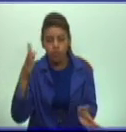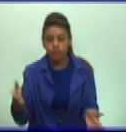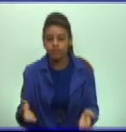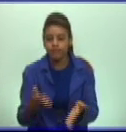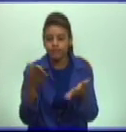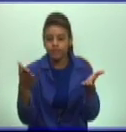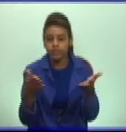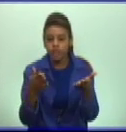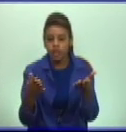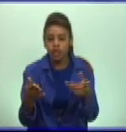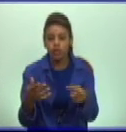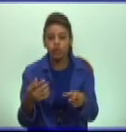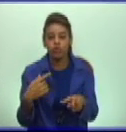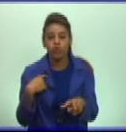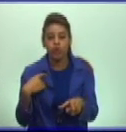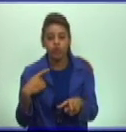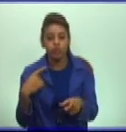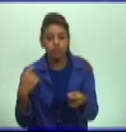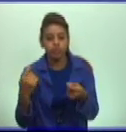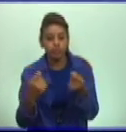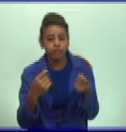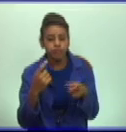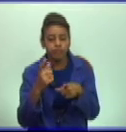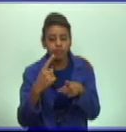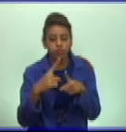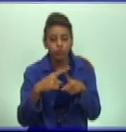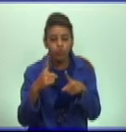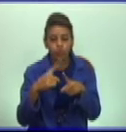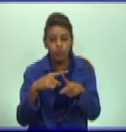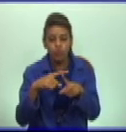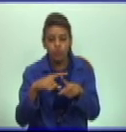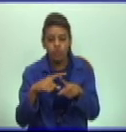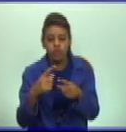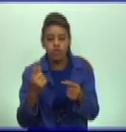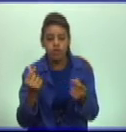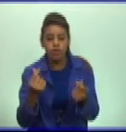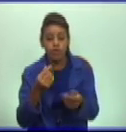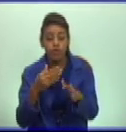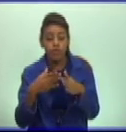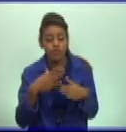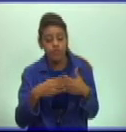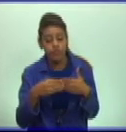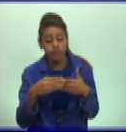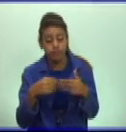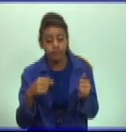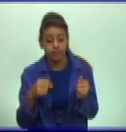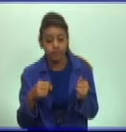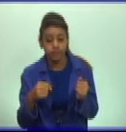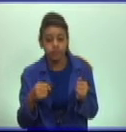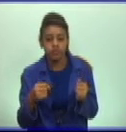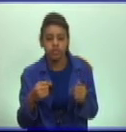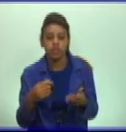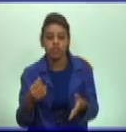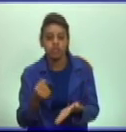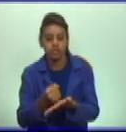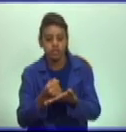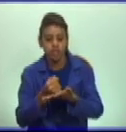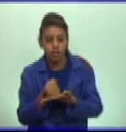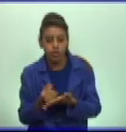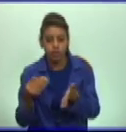del turismo internacional para poder asegurar la divisa. Se estimula la inversión